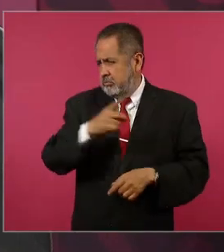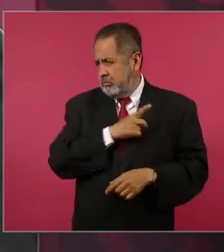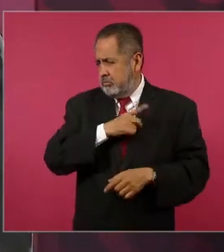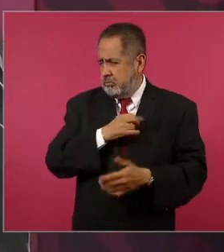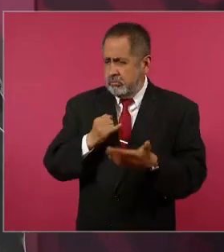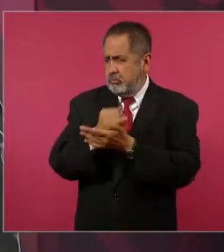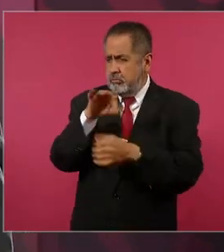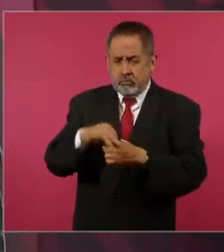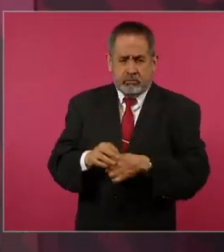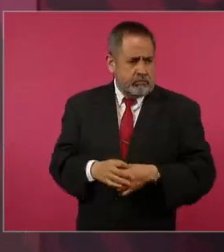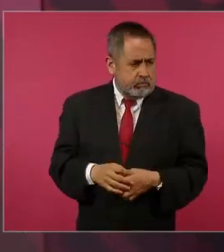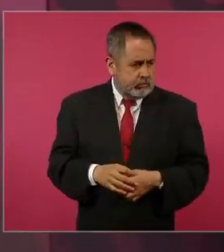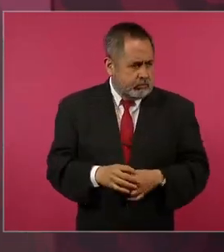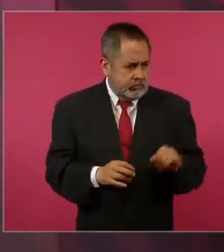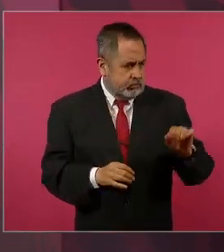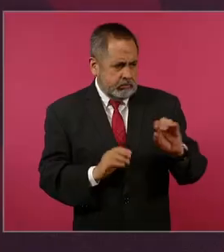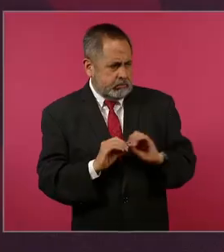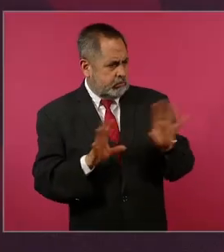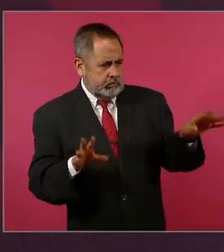Y él contesta: sí,